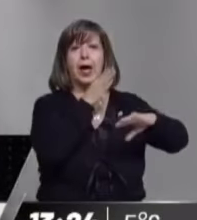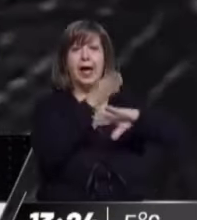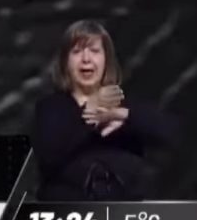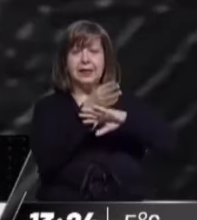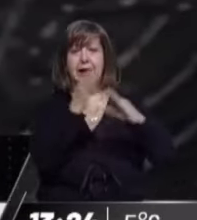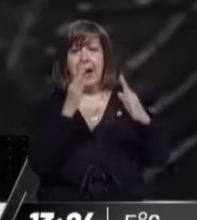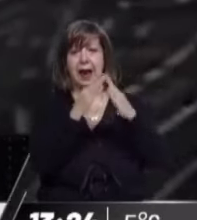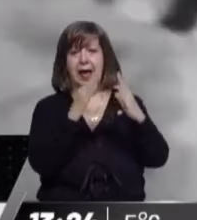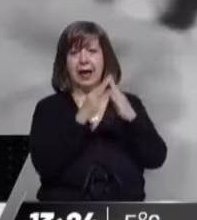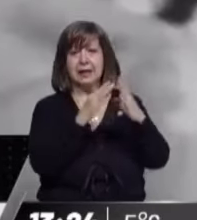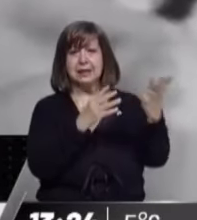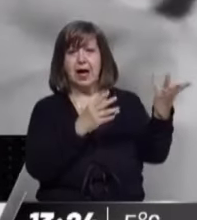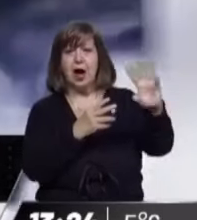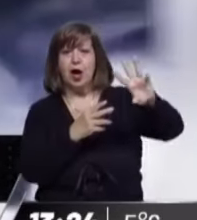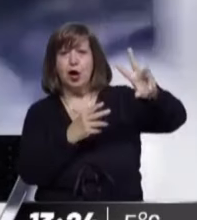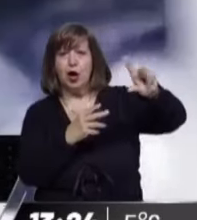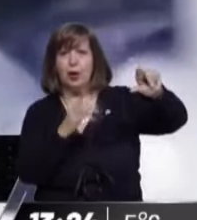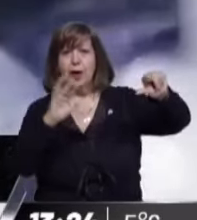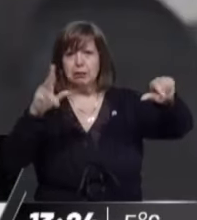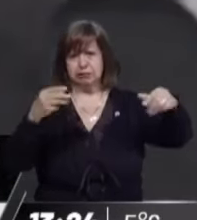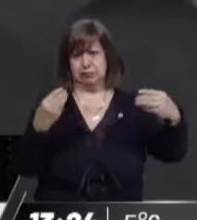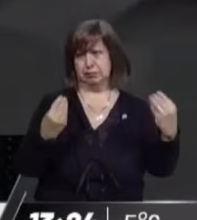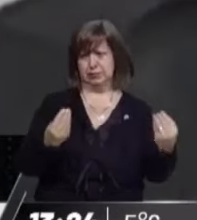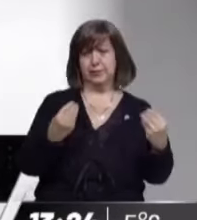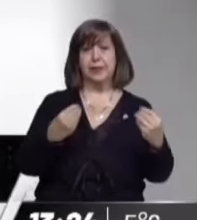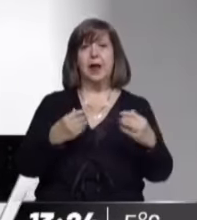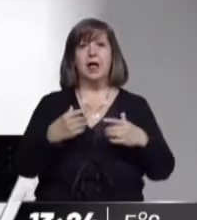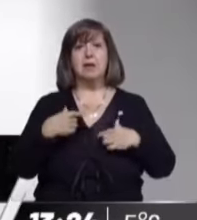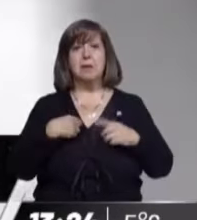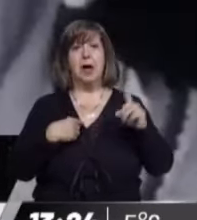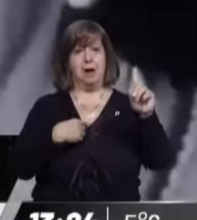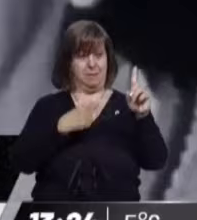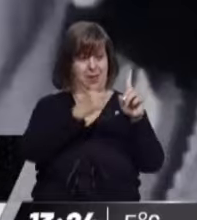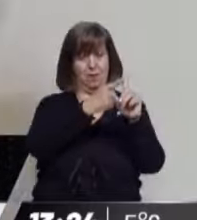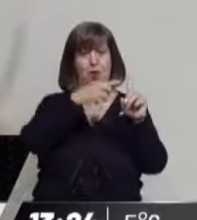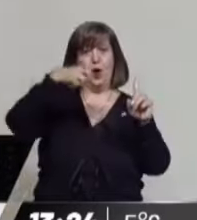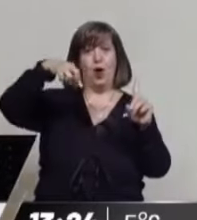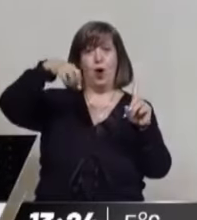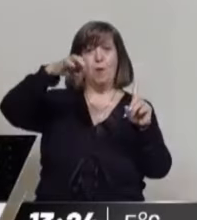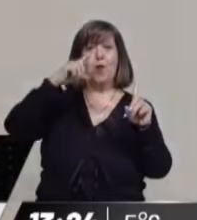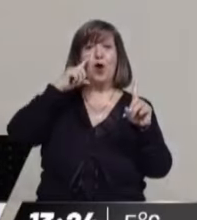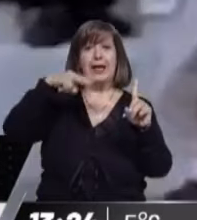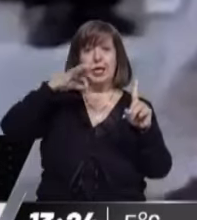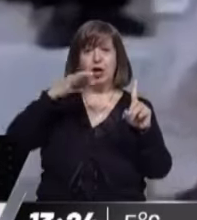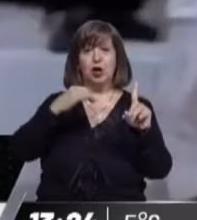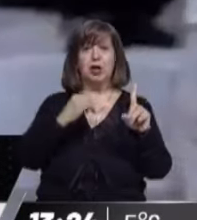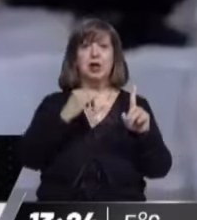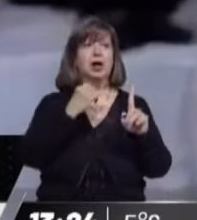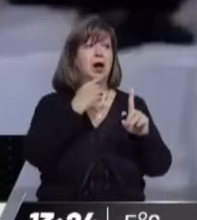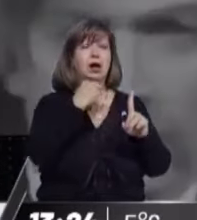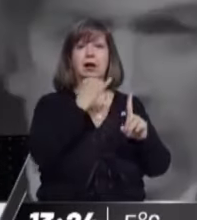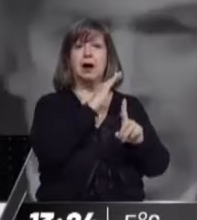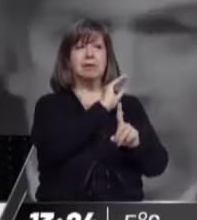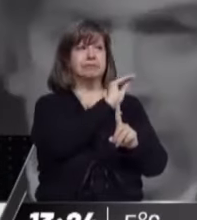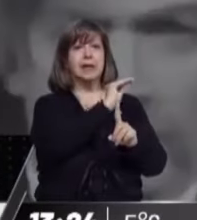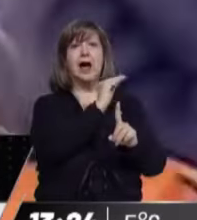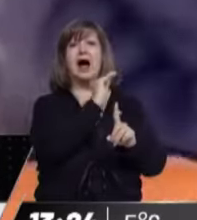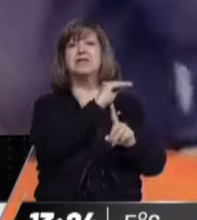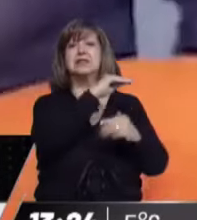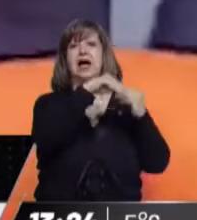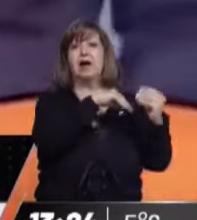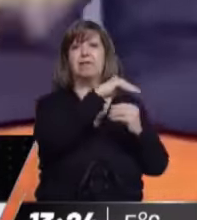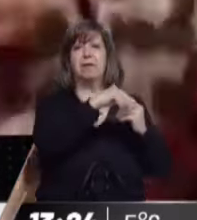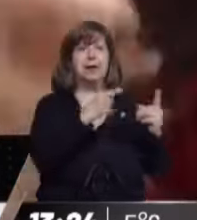y alerta a la familia Antonio gas tiene una familia muy pequeña su hermano su cuñada y un par de sobrinos y y Marcelo